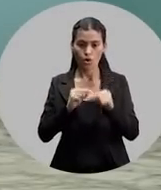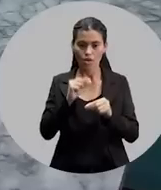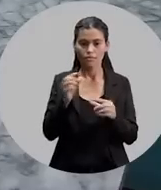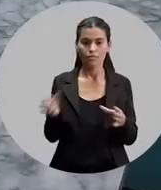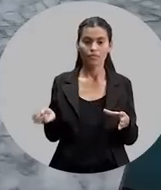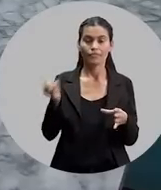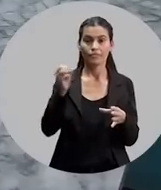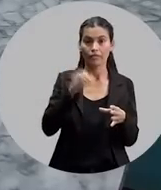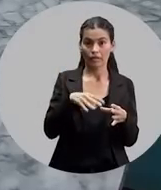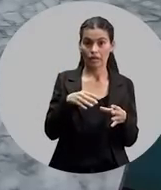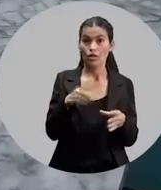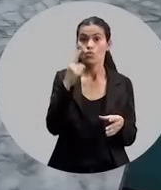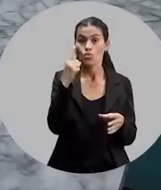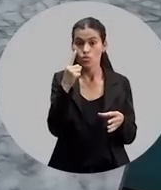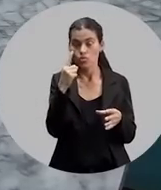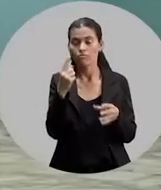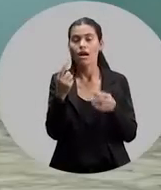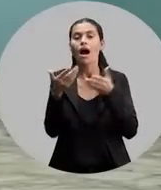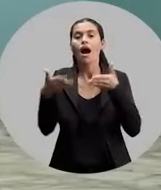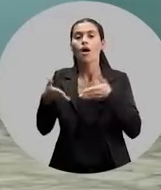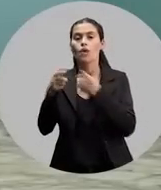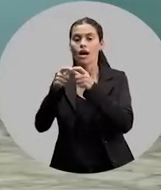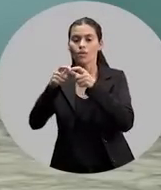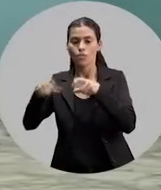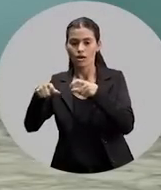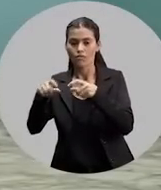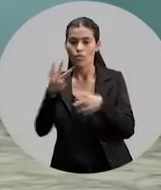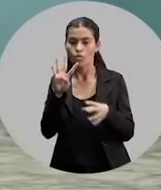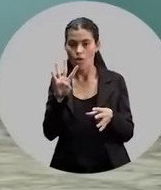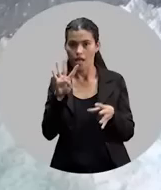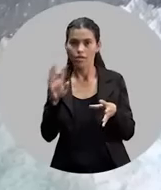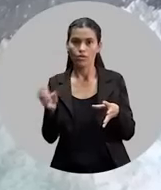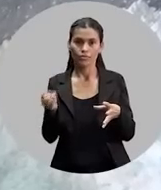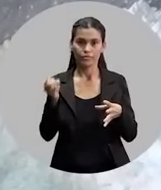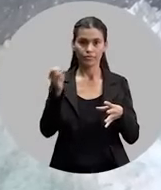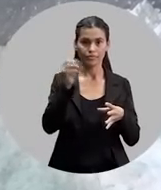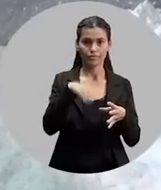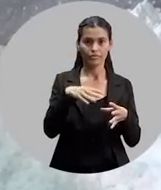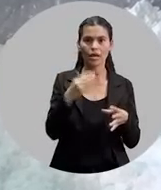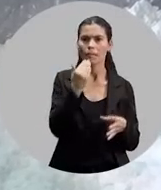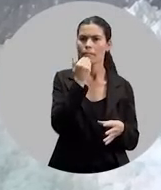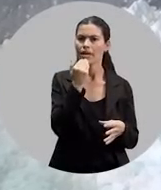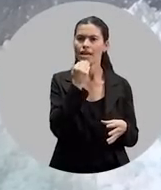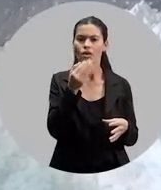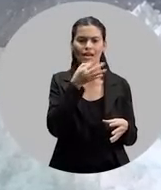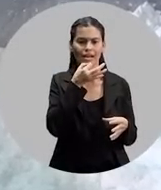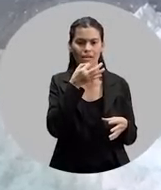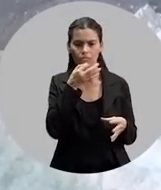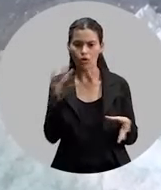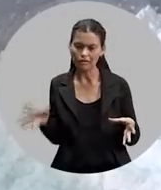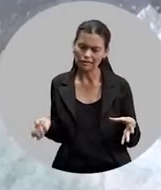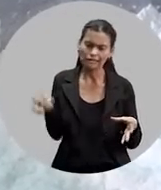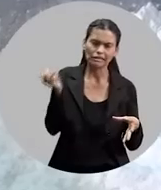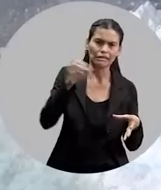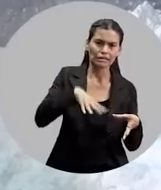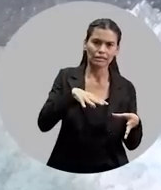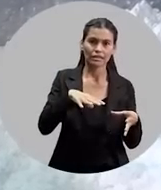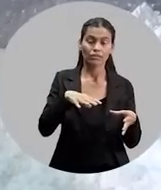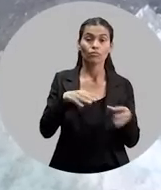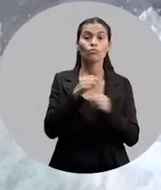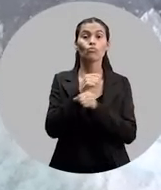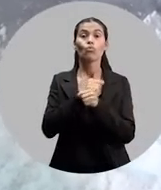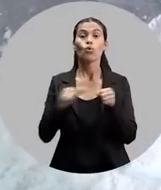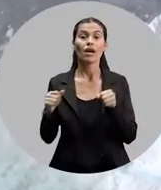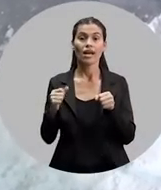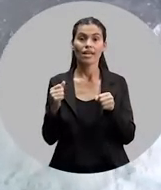poco, de a uno. Son 4 huevos. ¿Qué pasa si colocamos todos juntos?